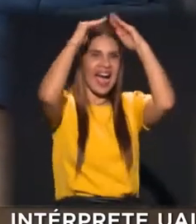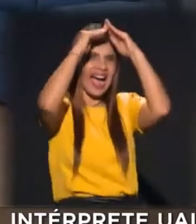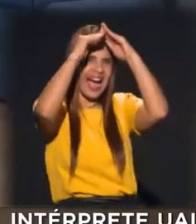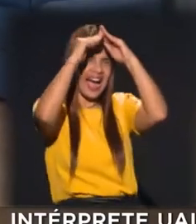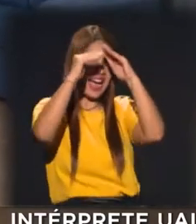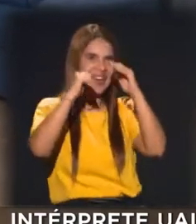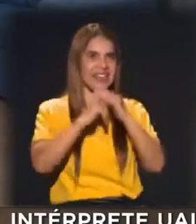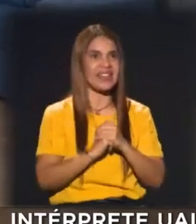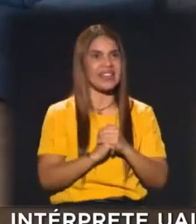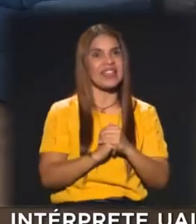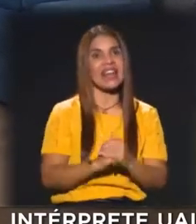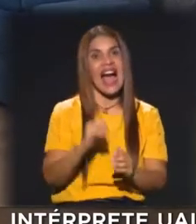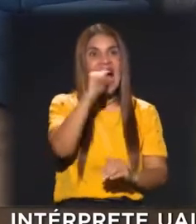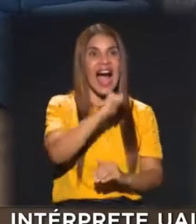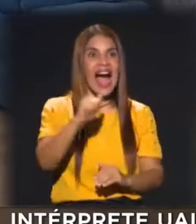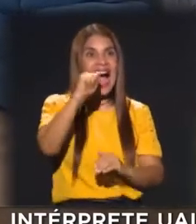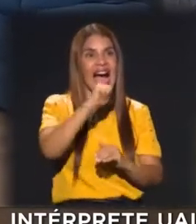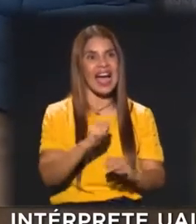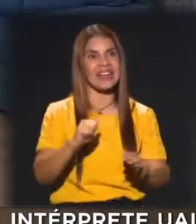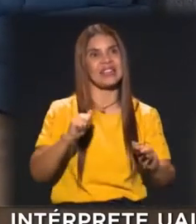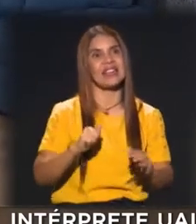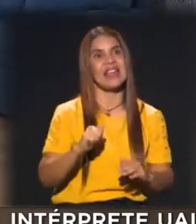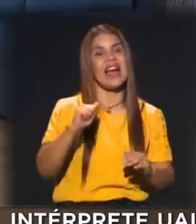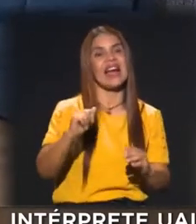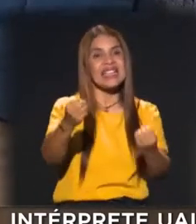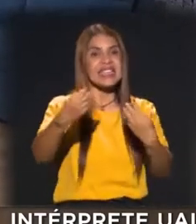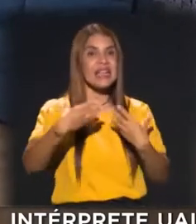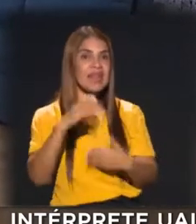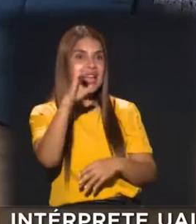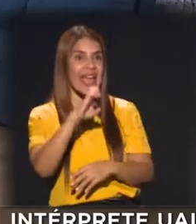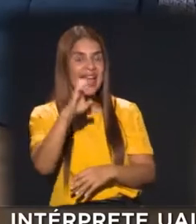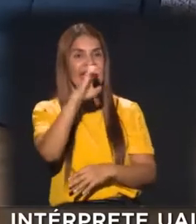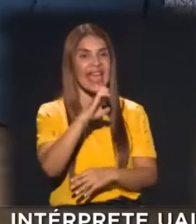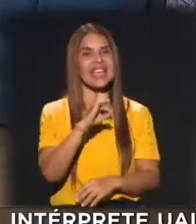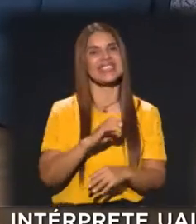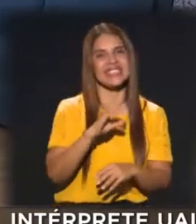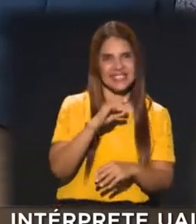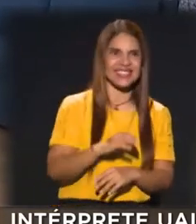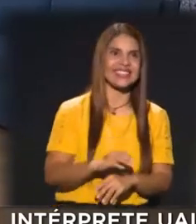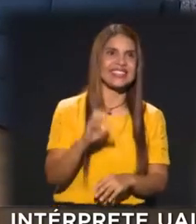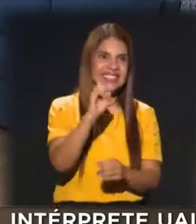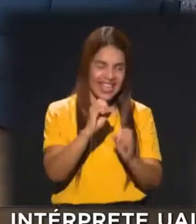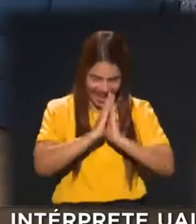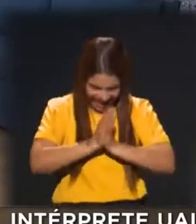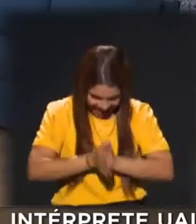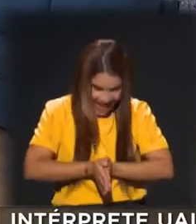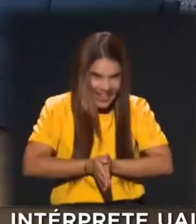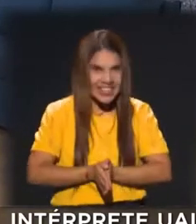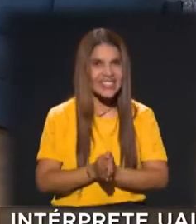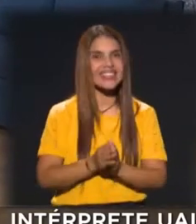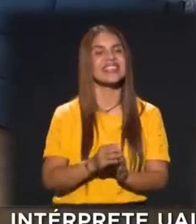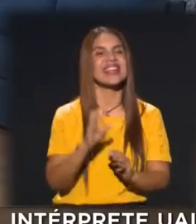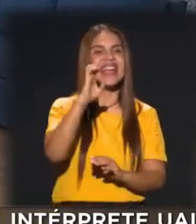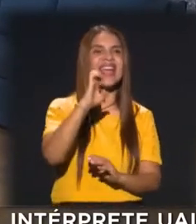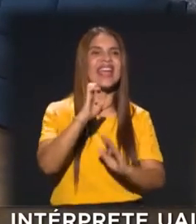A. Deme a la A. A. Ahora, deme a la E. E. Deme a la E. E. Deme